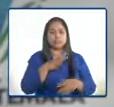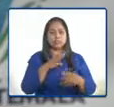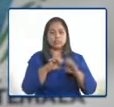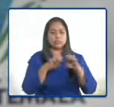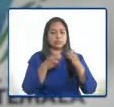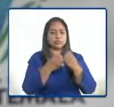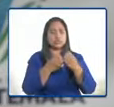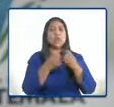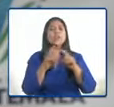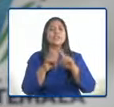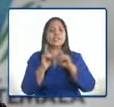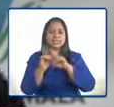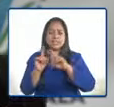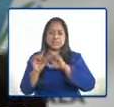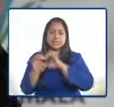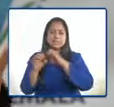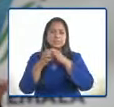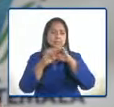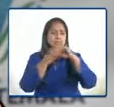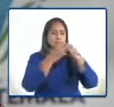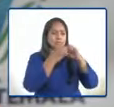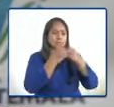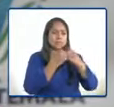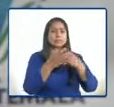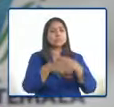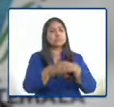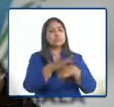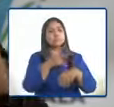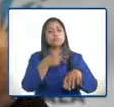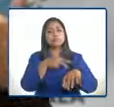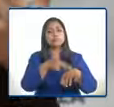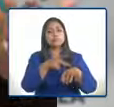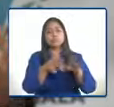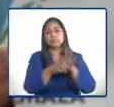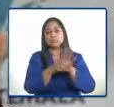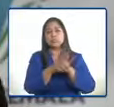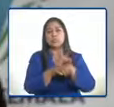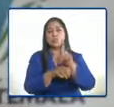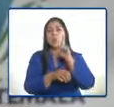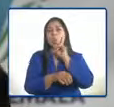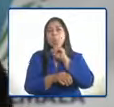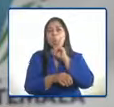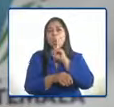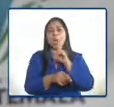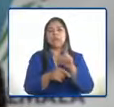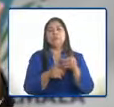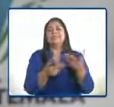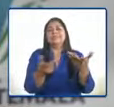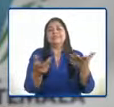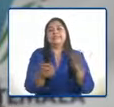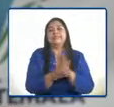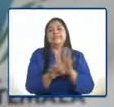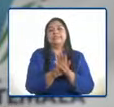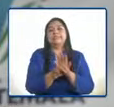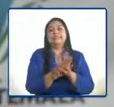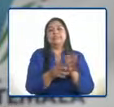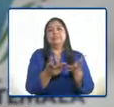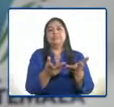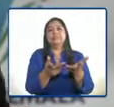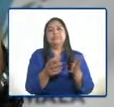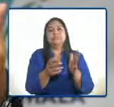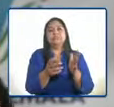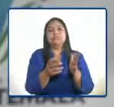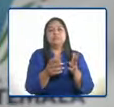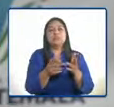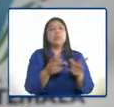o varios equipos multidisciplinarios a nivel nacional, en donde, por ejemplo, si un joven comete un delito menos grave como